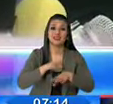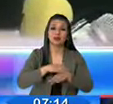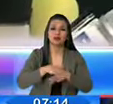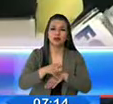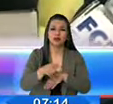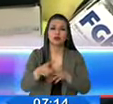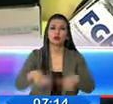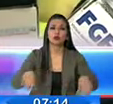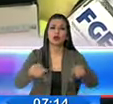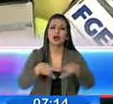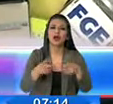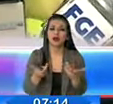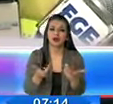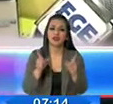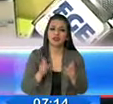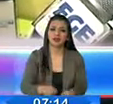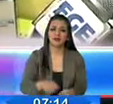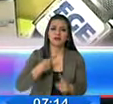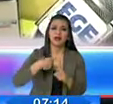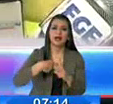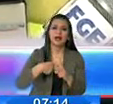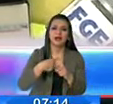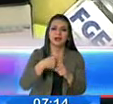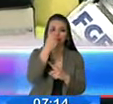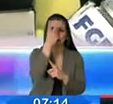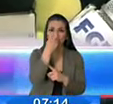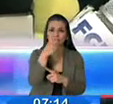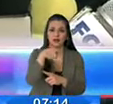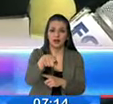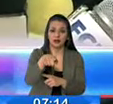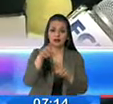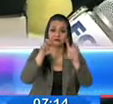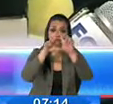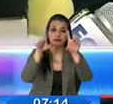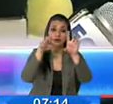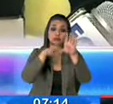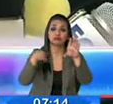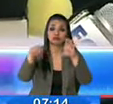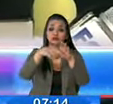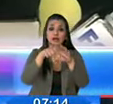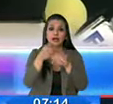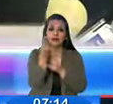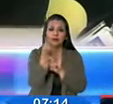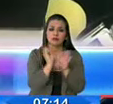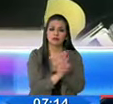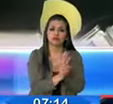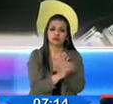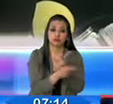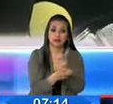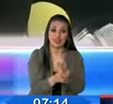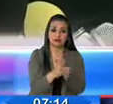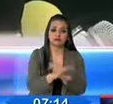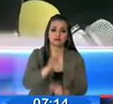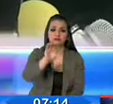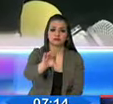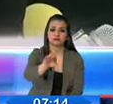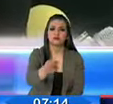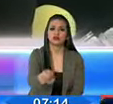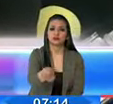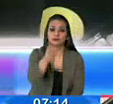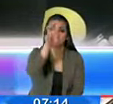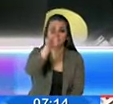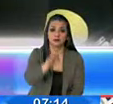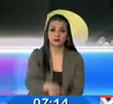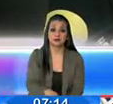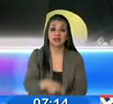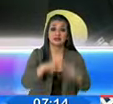comillas, tuvieron que arrendar una suite en el mismo suite hotel para poder ahí almacenar el dinero y poder simplemente bajar por el ascensor y